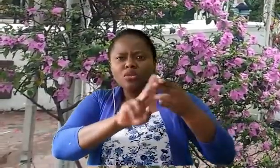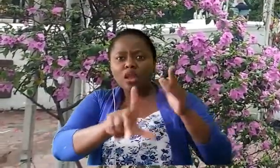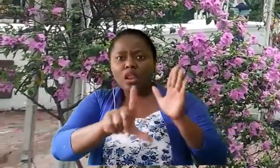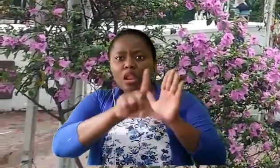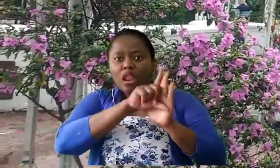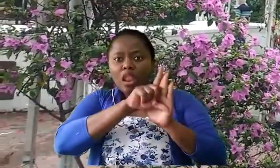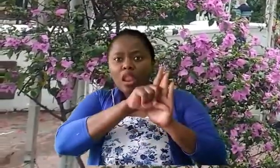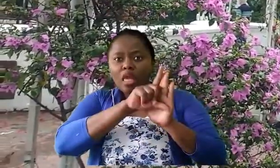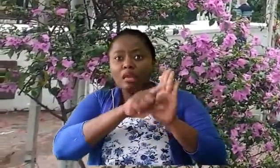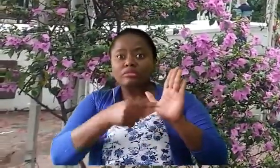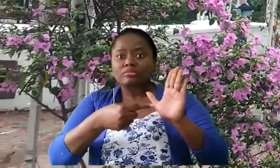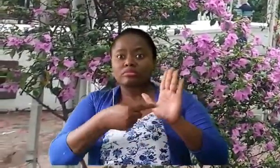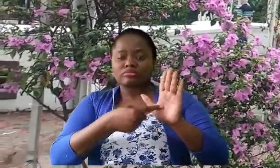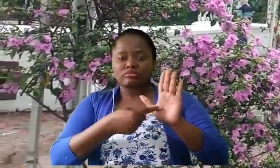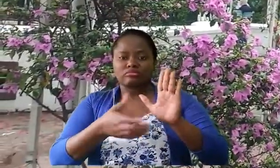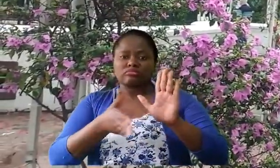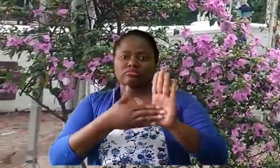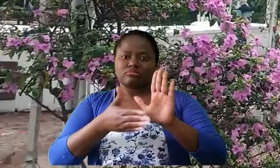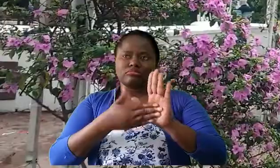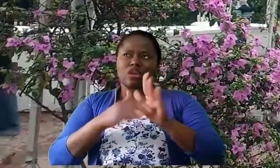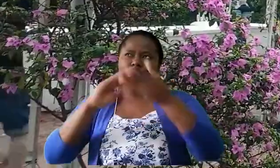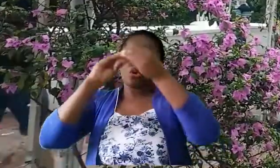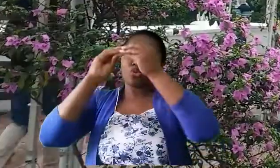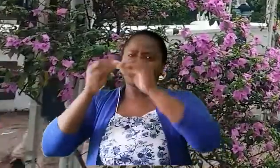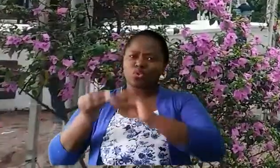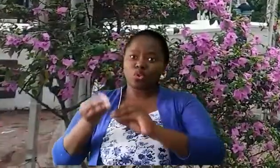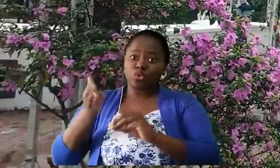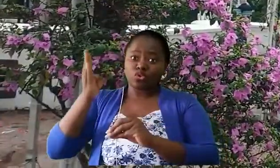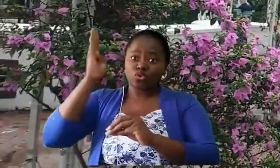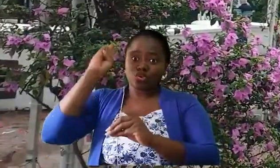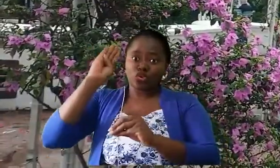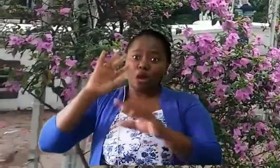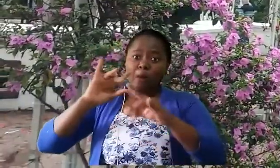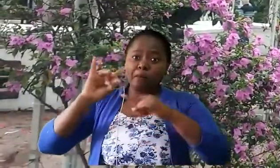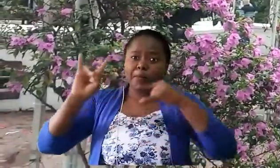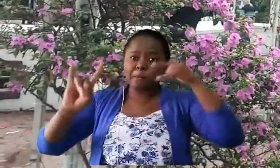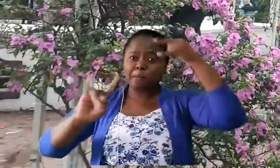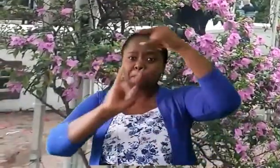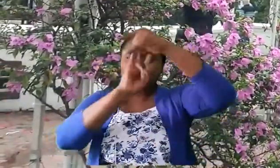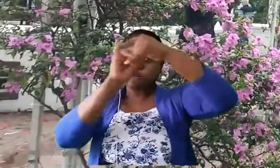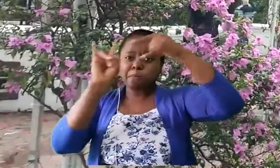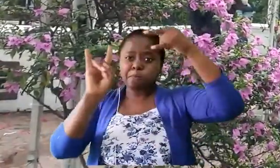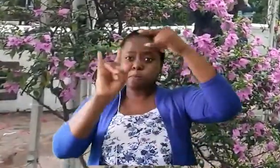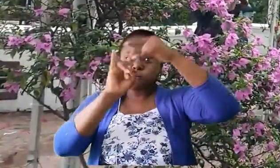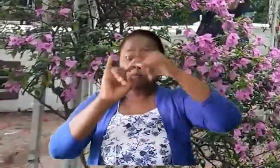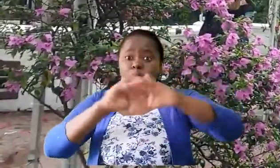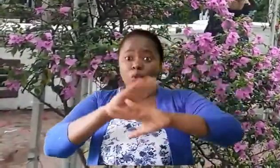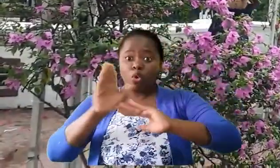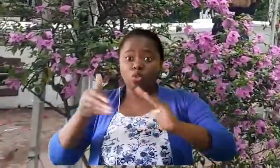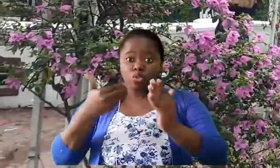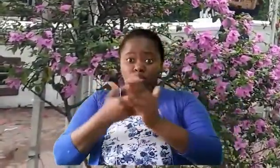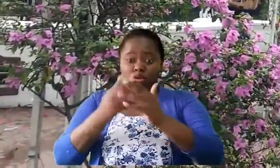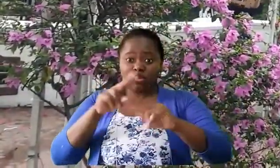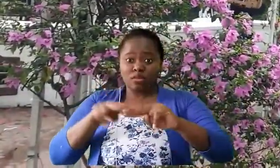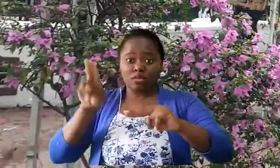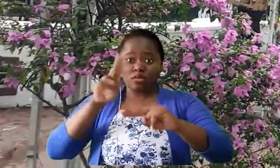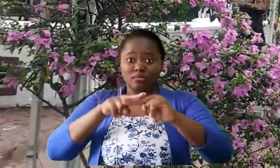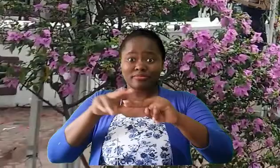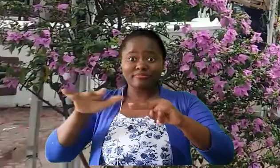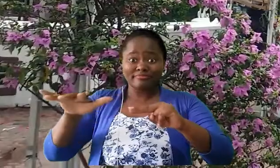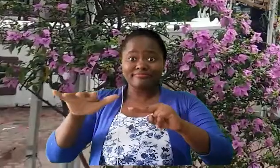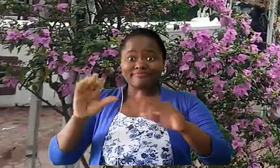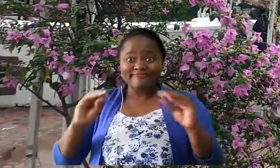ser creador hizo todo el universo, toda la naturaleza. Pero además también habla de la